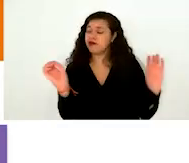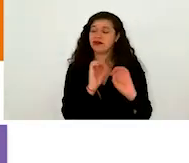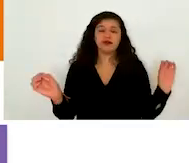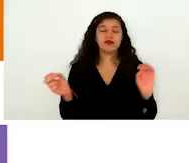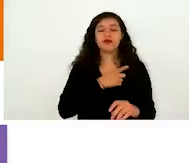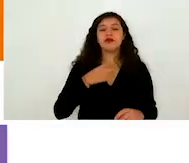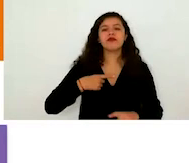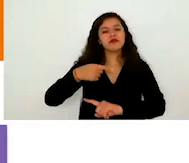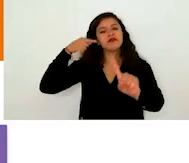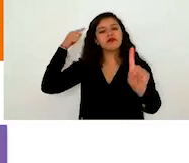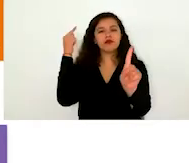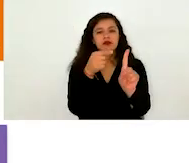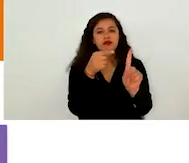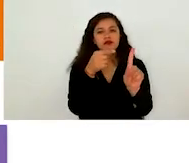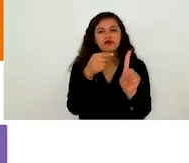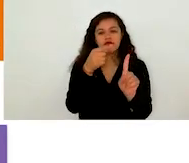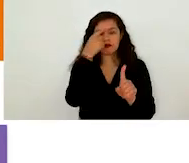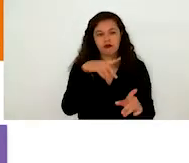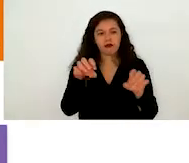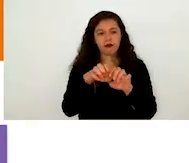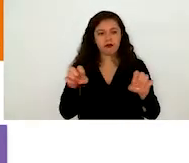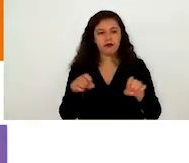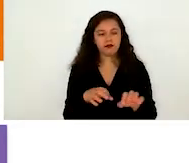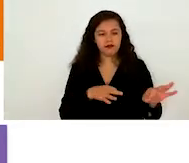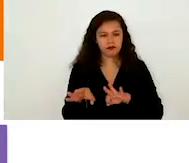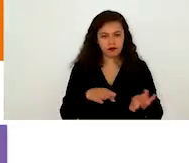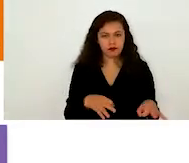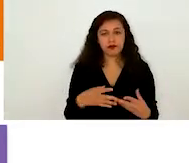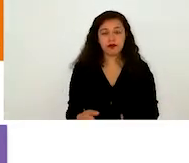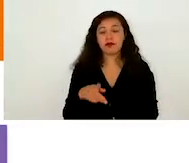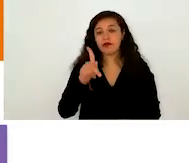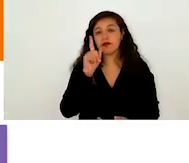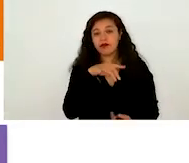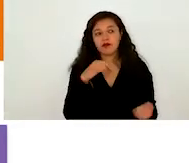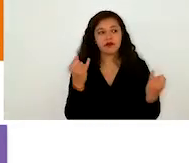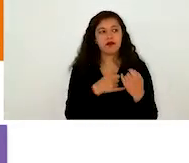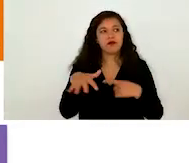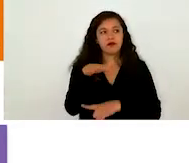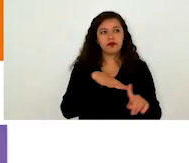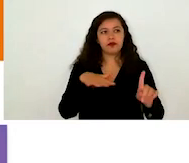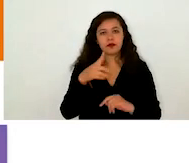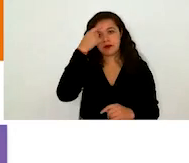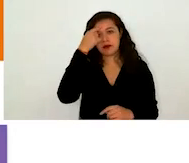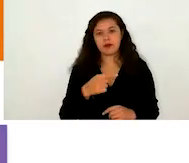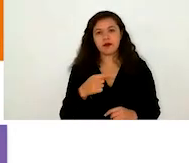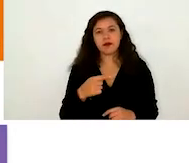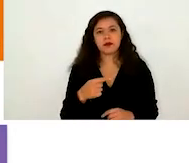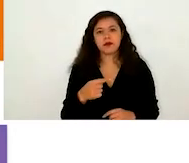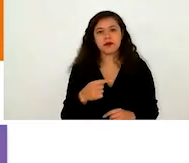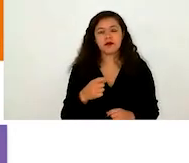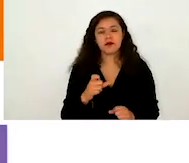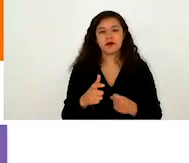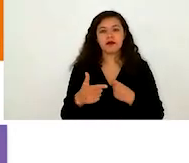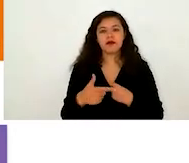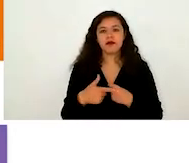objetivos dentro de los equipos de trabajo pero también si es una cuestión social la donde también no te pondrán a